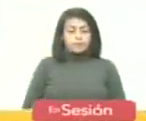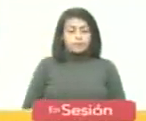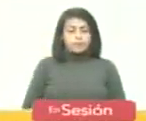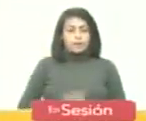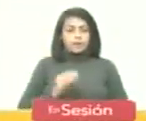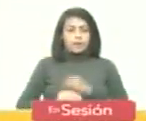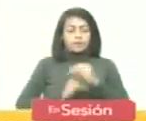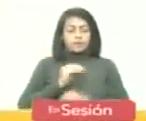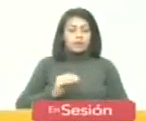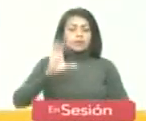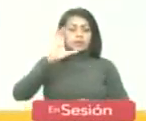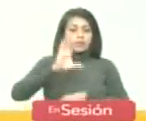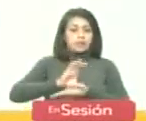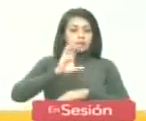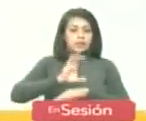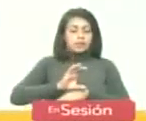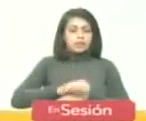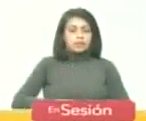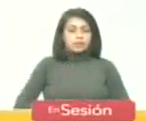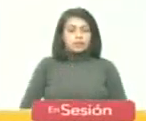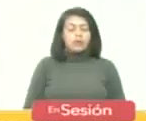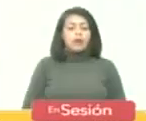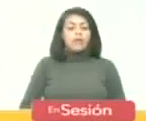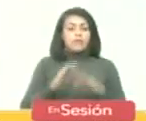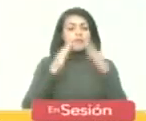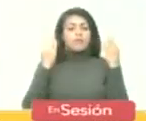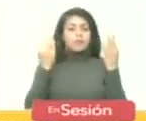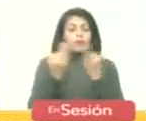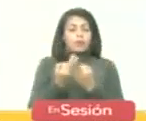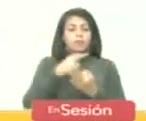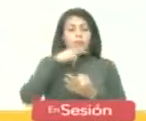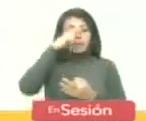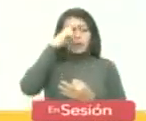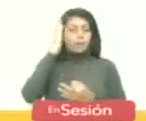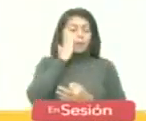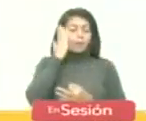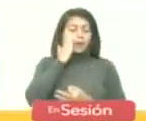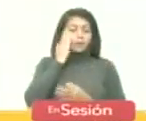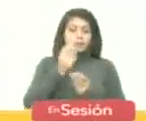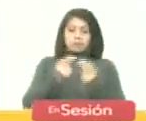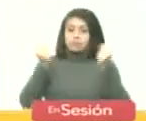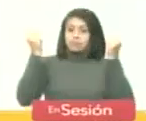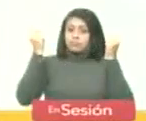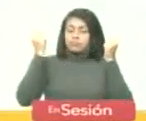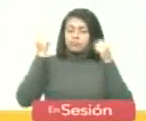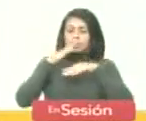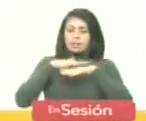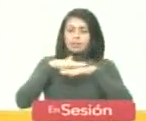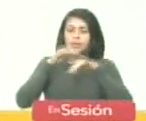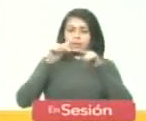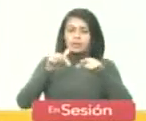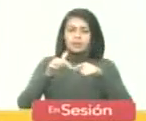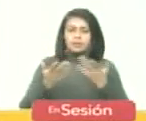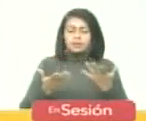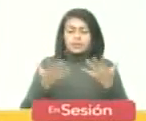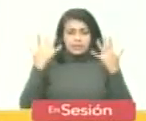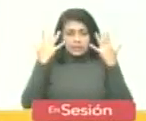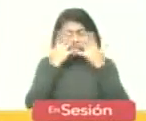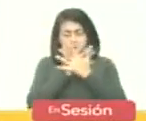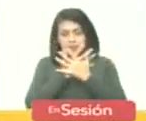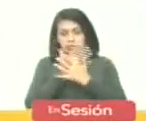al centro de la familia, un padre o una madre, que desaparezca. ¿Qué ocurre allí?